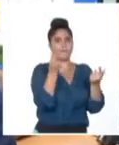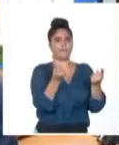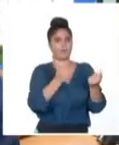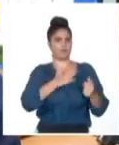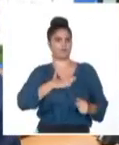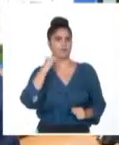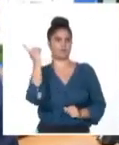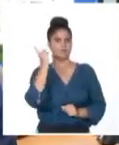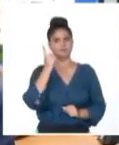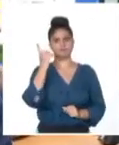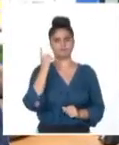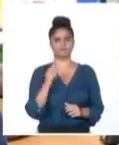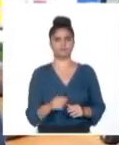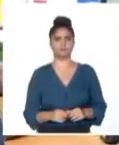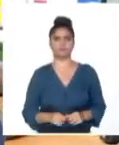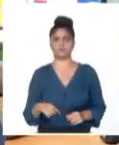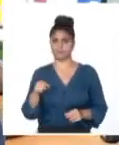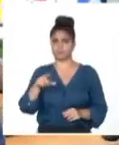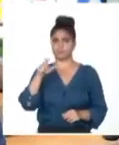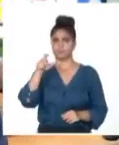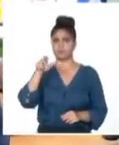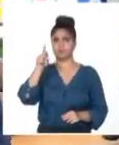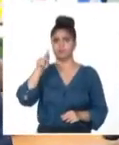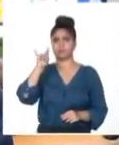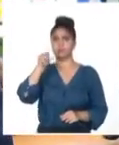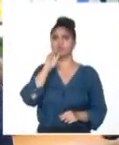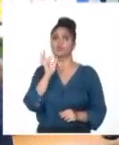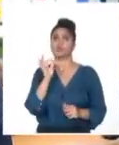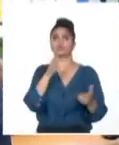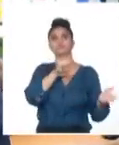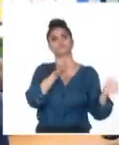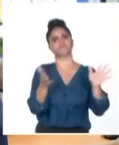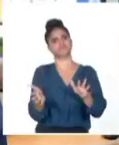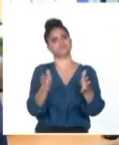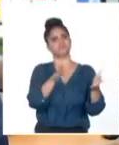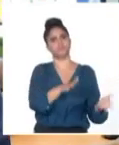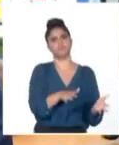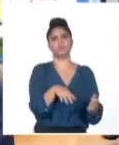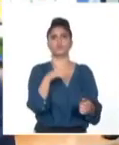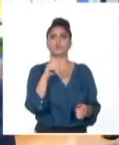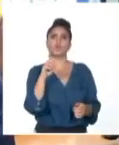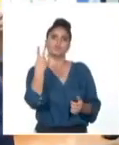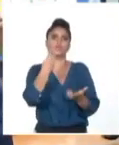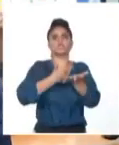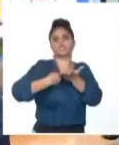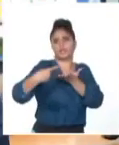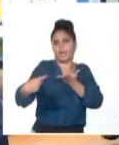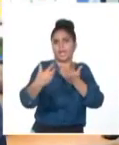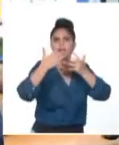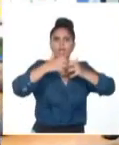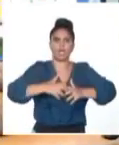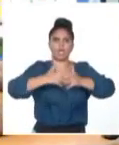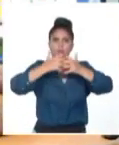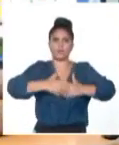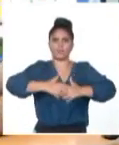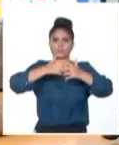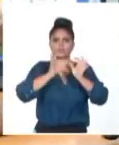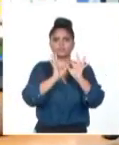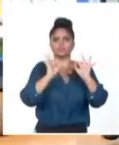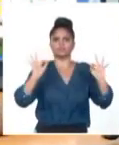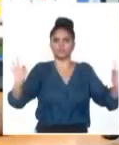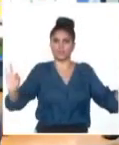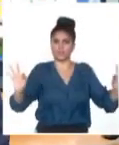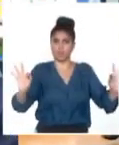crudo que estamos recibiendo debemos estar aproximadamente entre 15 y 16 días de producción. Todo depende del inyecto que podamos sostener las unidades de